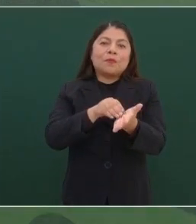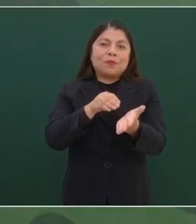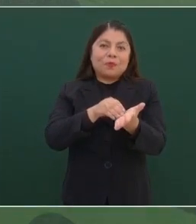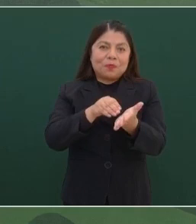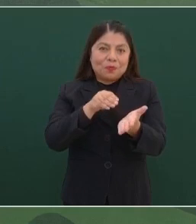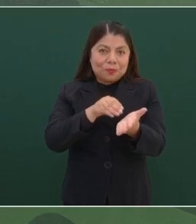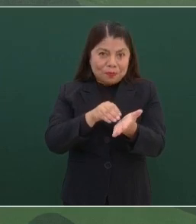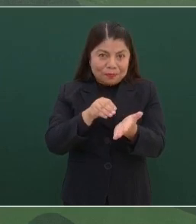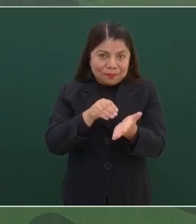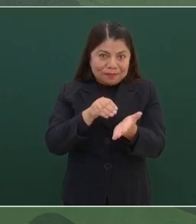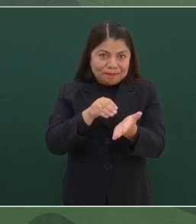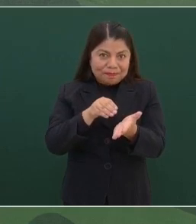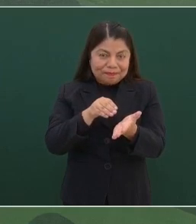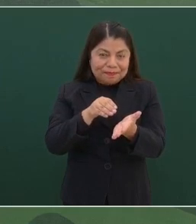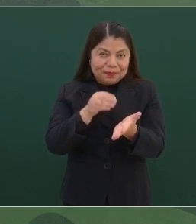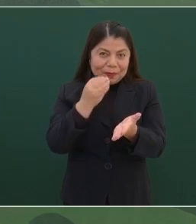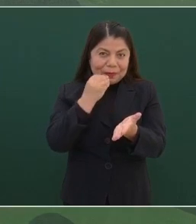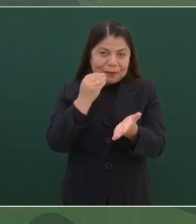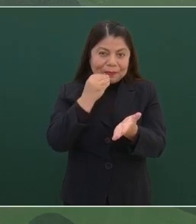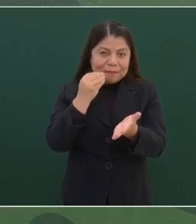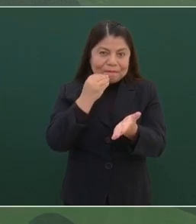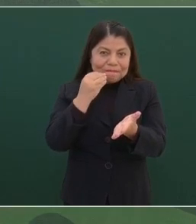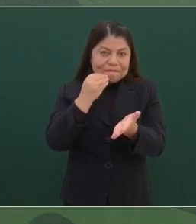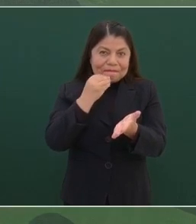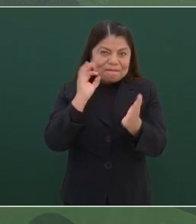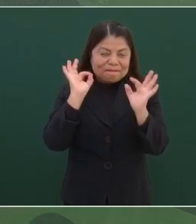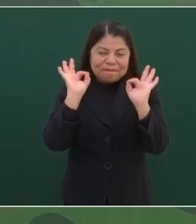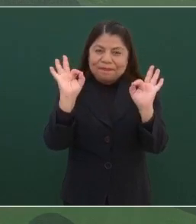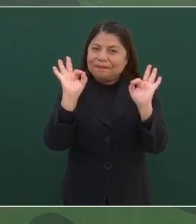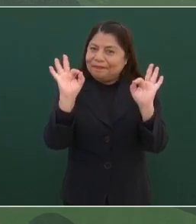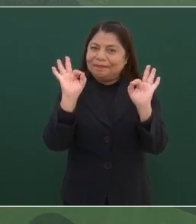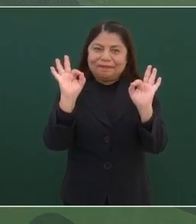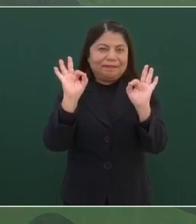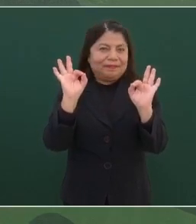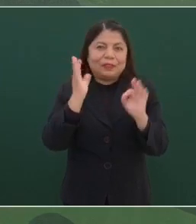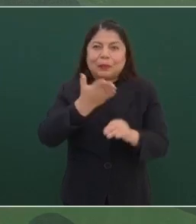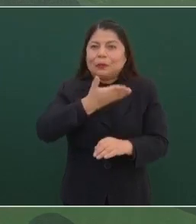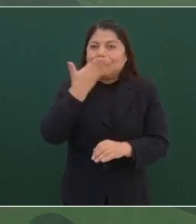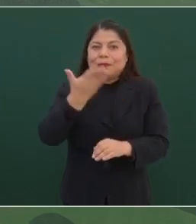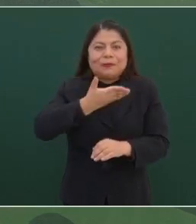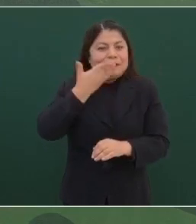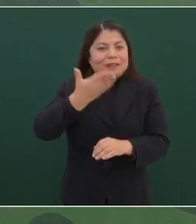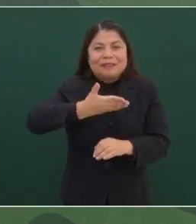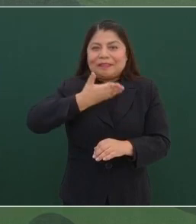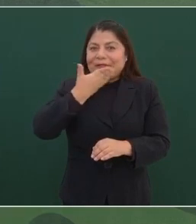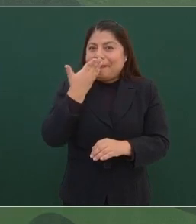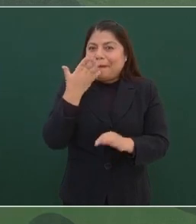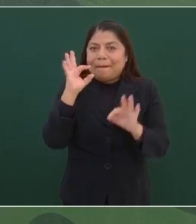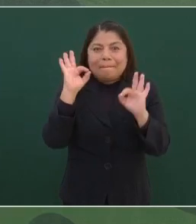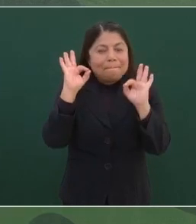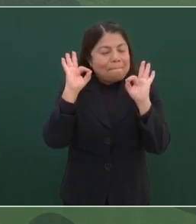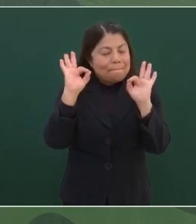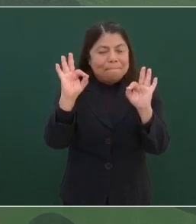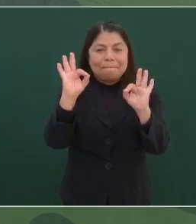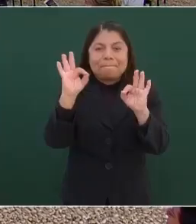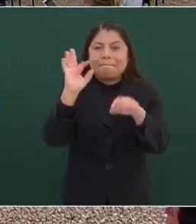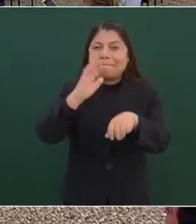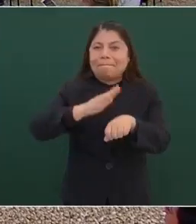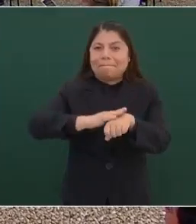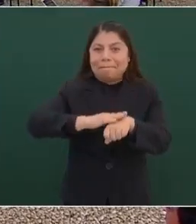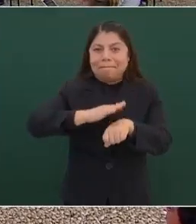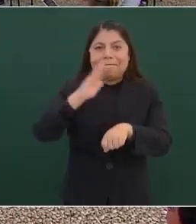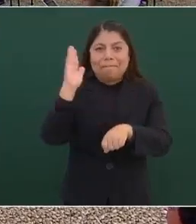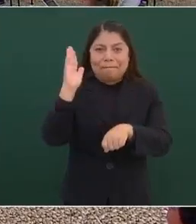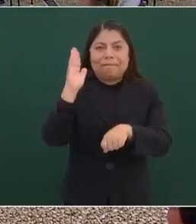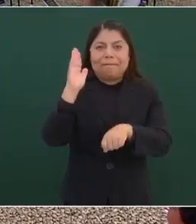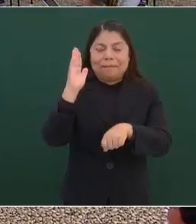Es de primera, en todos lados, para que no haya celos ni sentimientos.